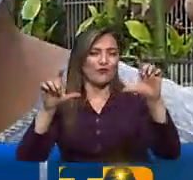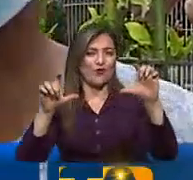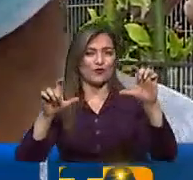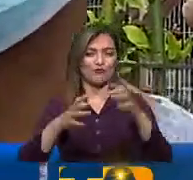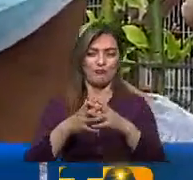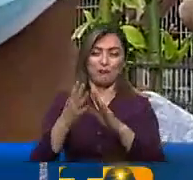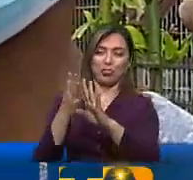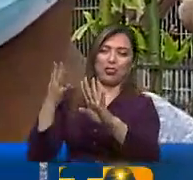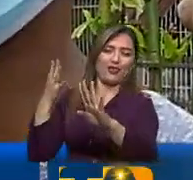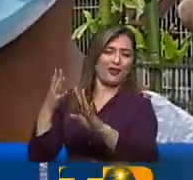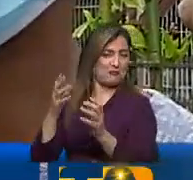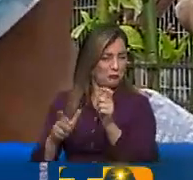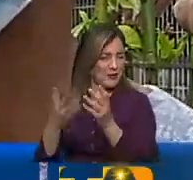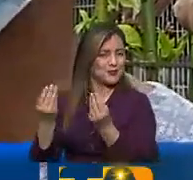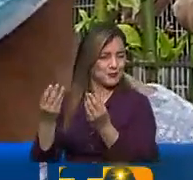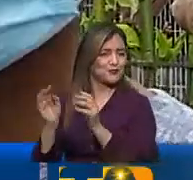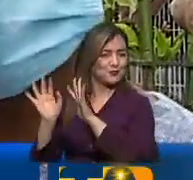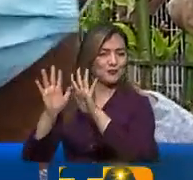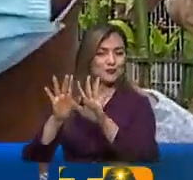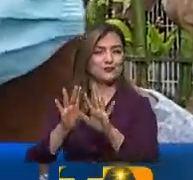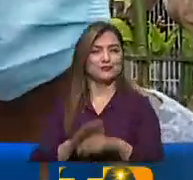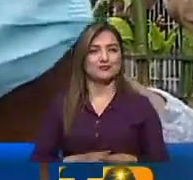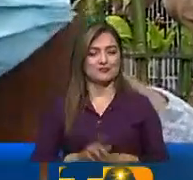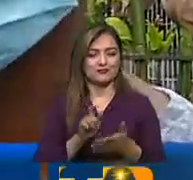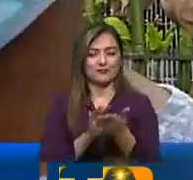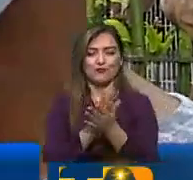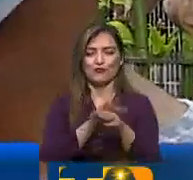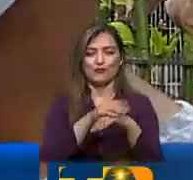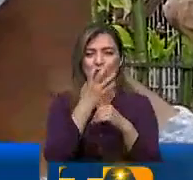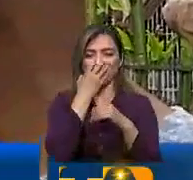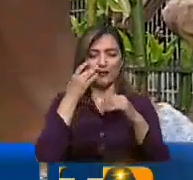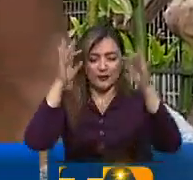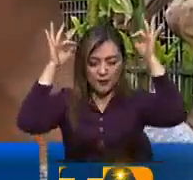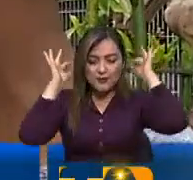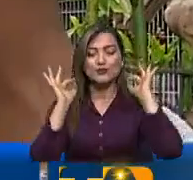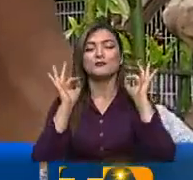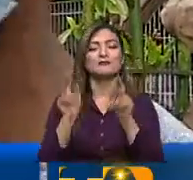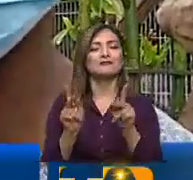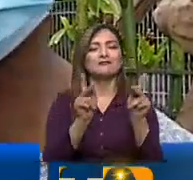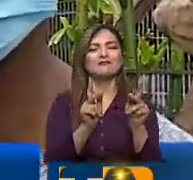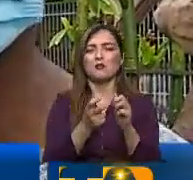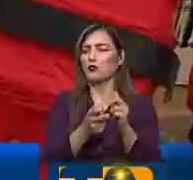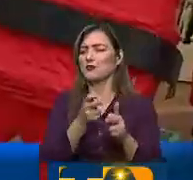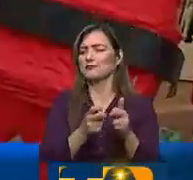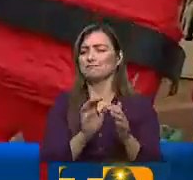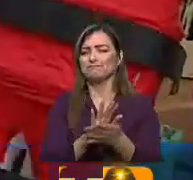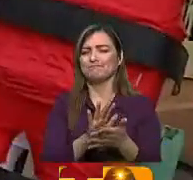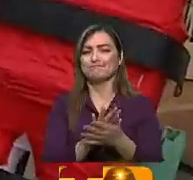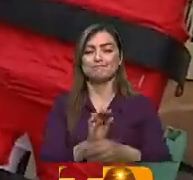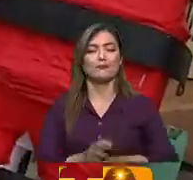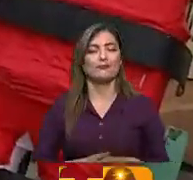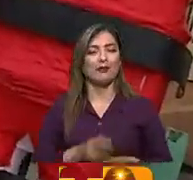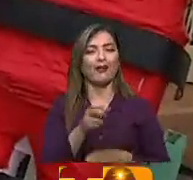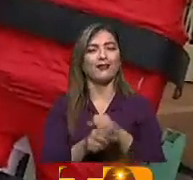allá. Tenemos también el alcohol, su mascarilla, la gente viene totalmente preparada, así que con eso no hay problema. Este año,